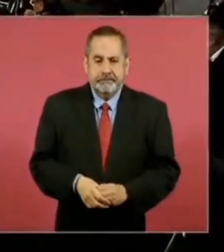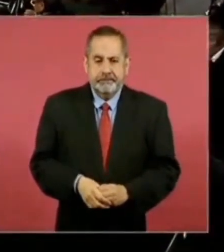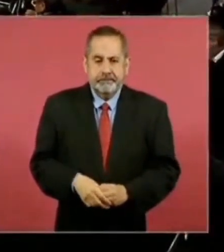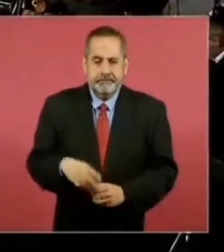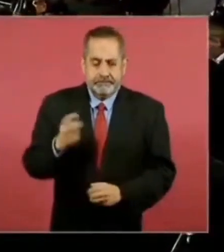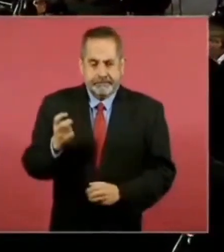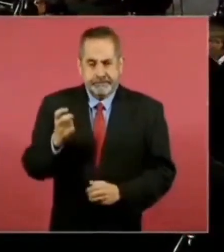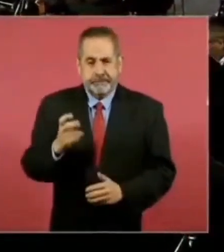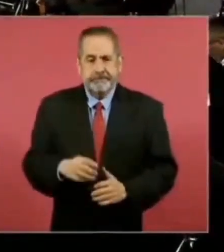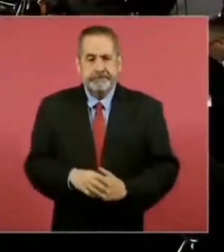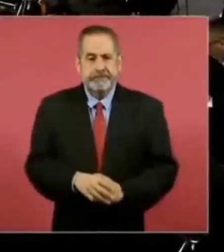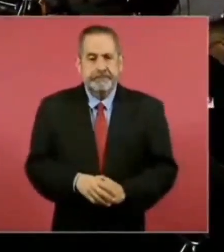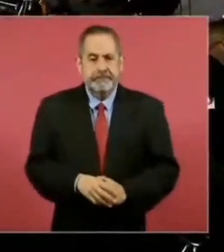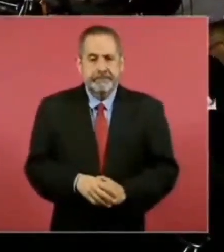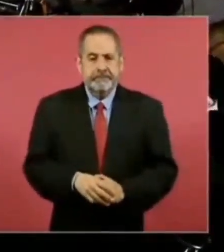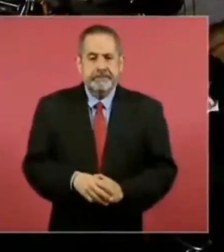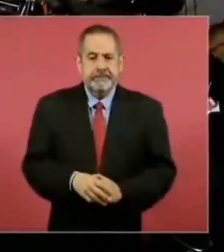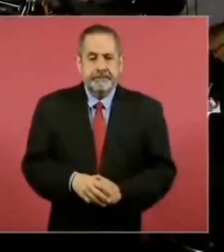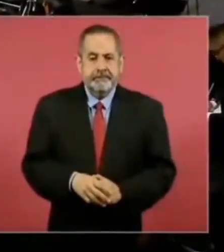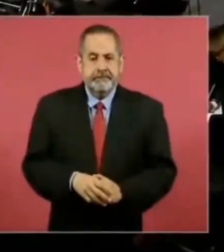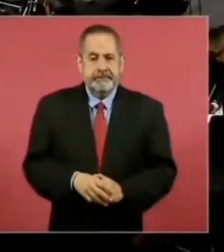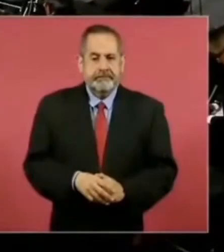Entonces, eso que